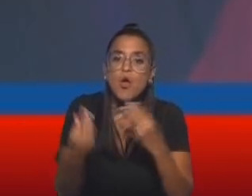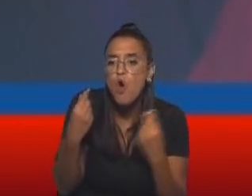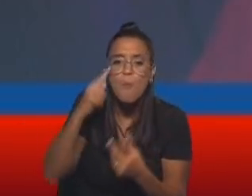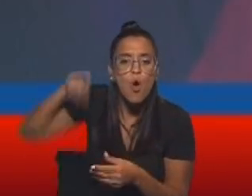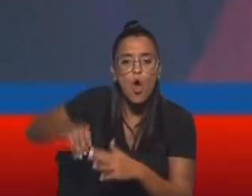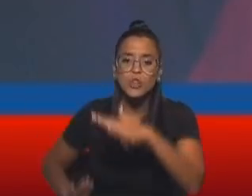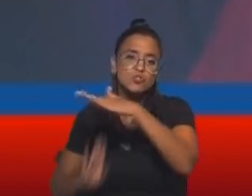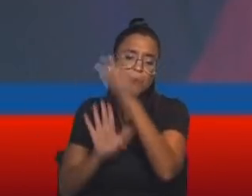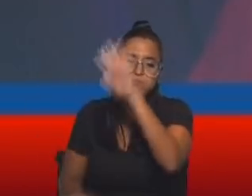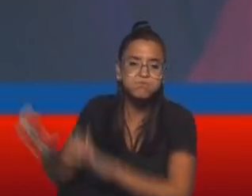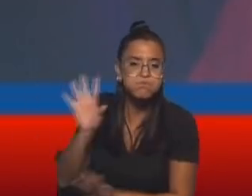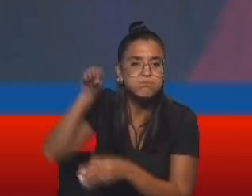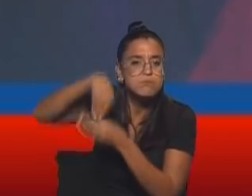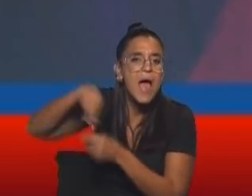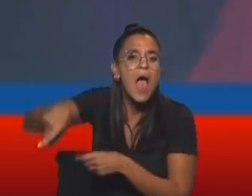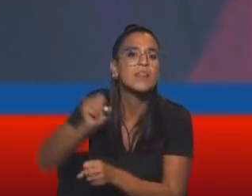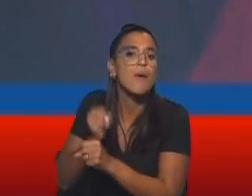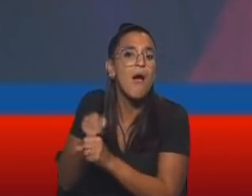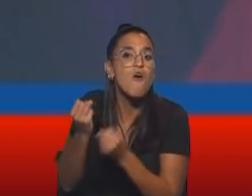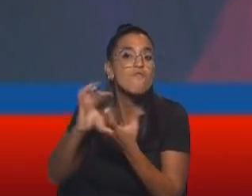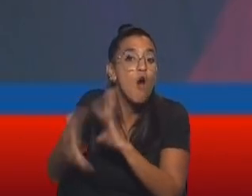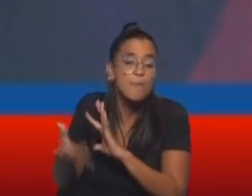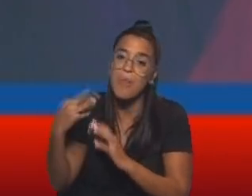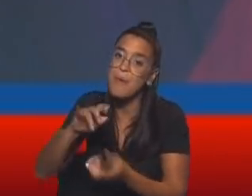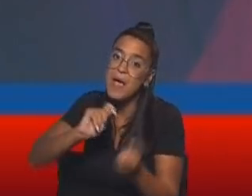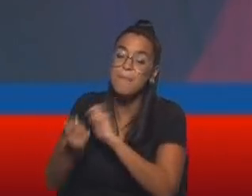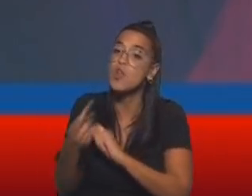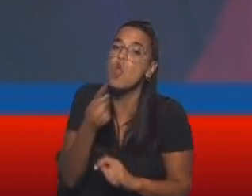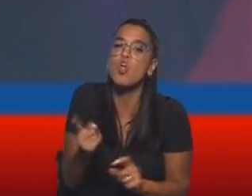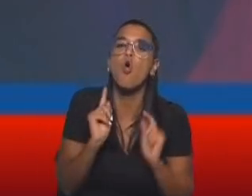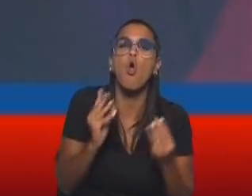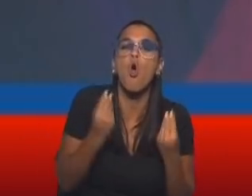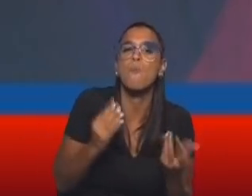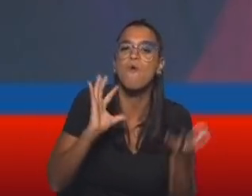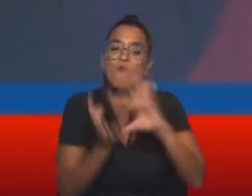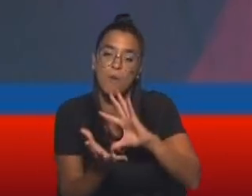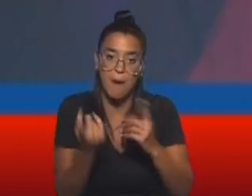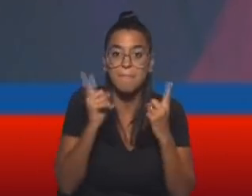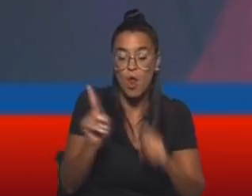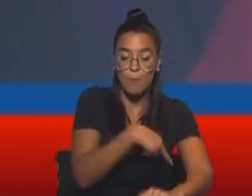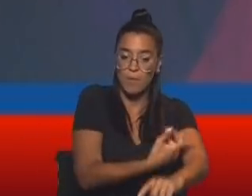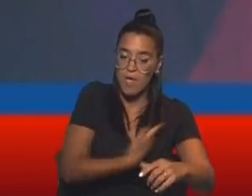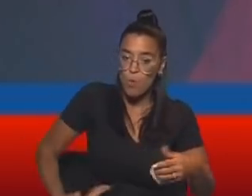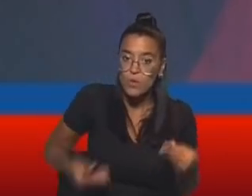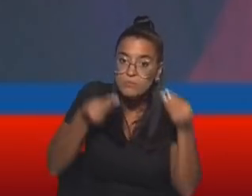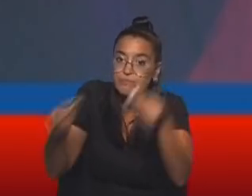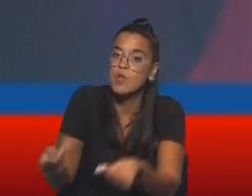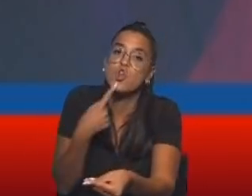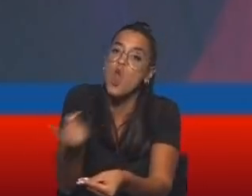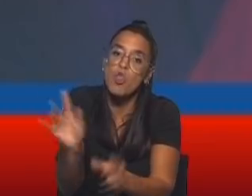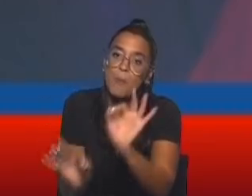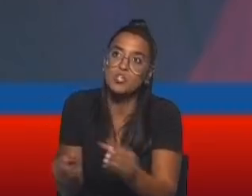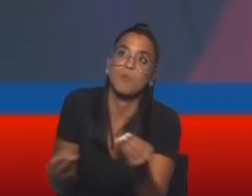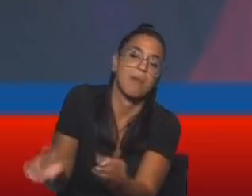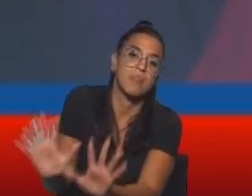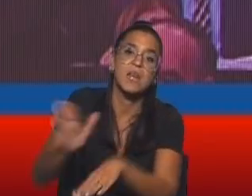la Corte, cómo está conformada y cómo trabaja, pero no dijo cómo y tampoco dio señales de que el Poder Ejecutivo vaya a enviar un proyecto en el sentido, dejó la